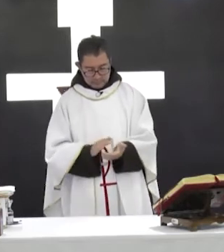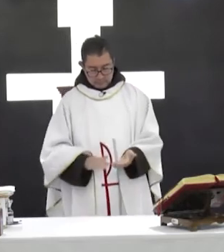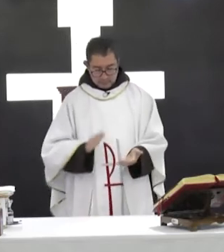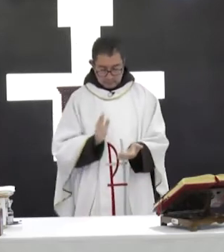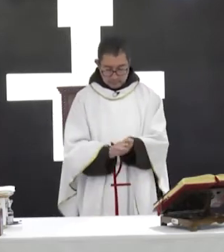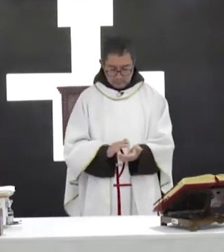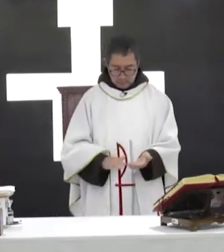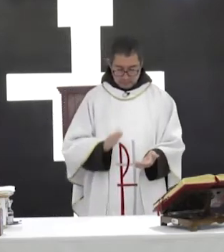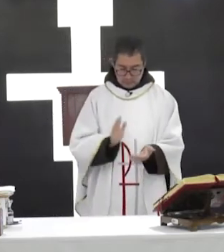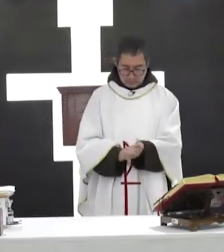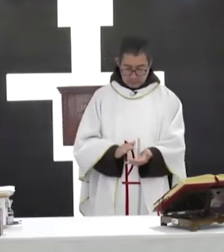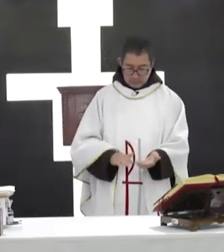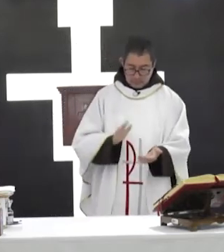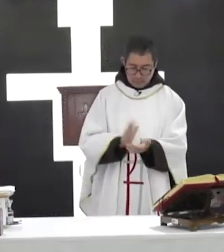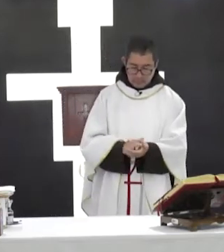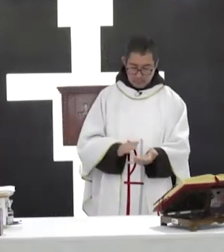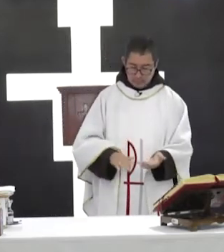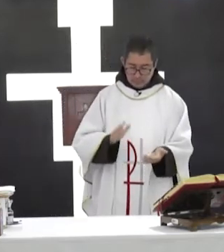barea